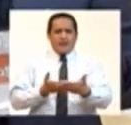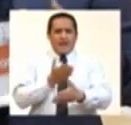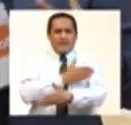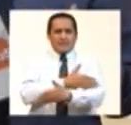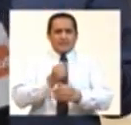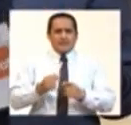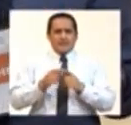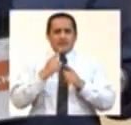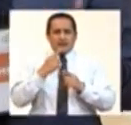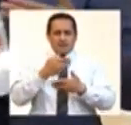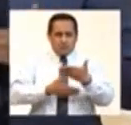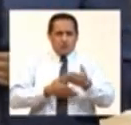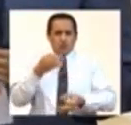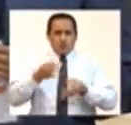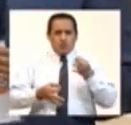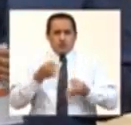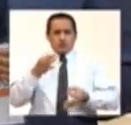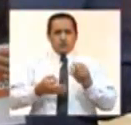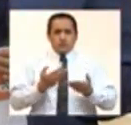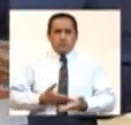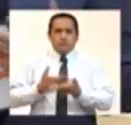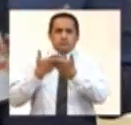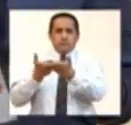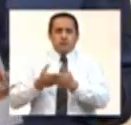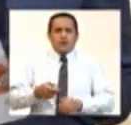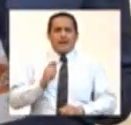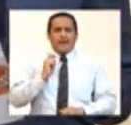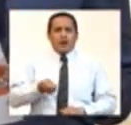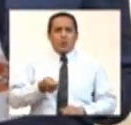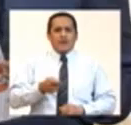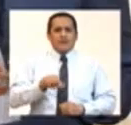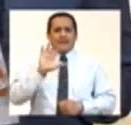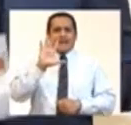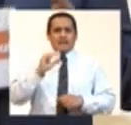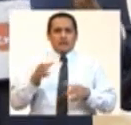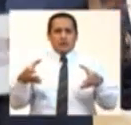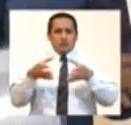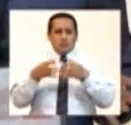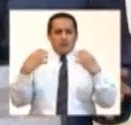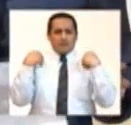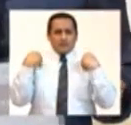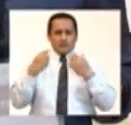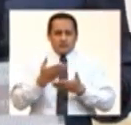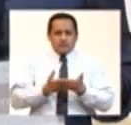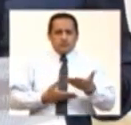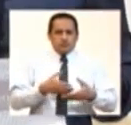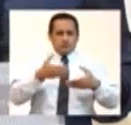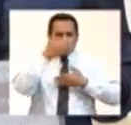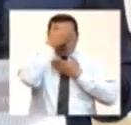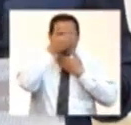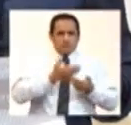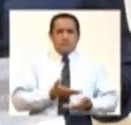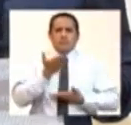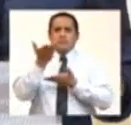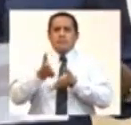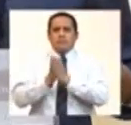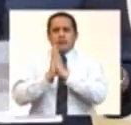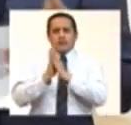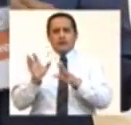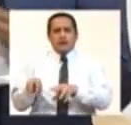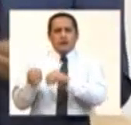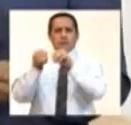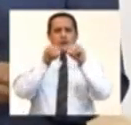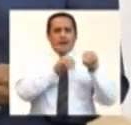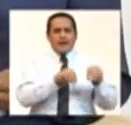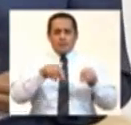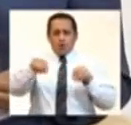recurso de habeas corpus prosperó en la quinta sala penal interpuesto por los cabecillas terroristas pidiendo